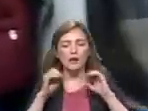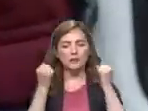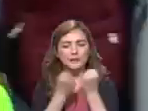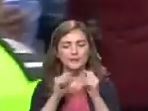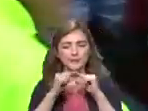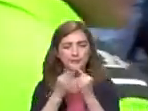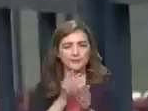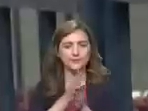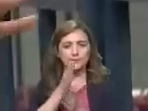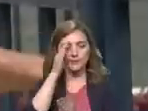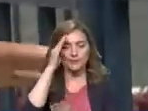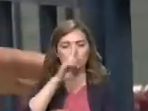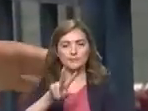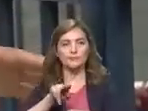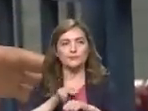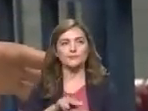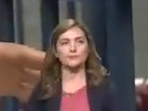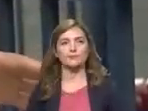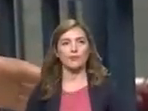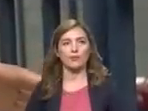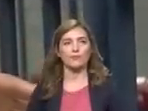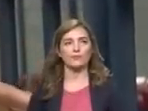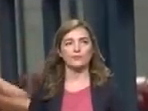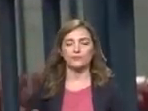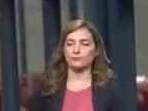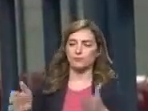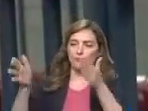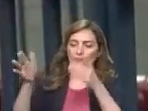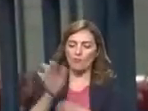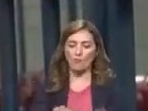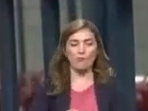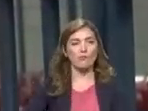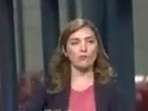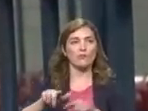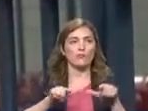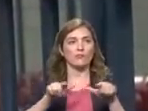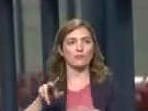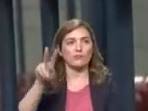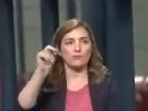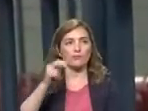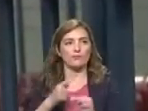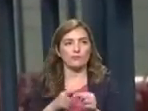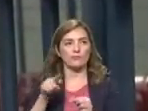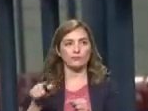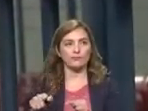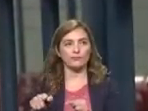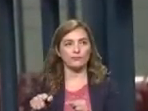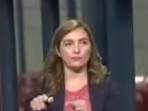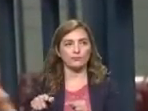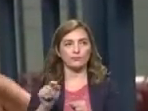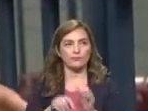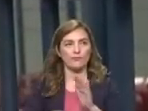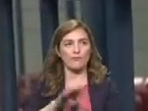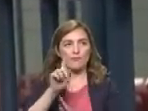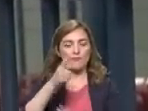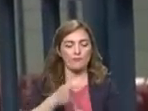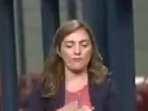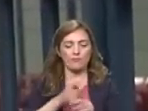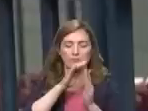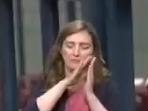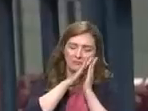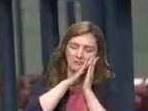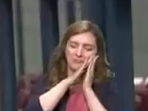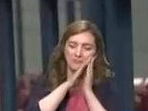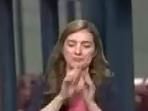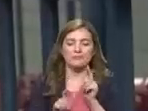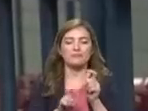Nacional. Aquí en los bajos del edificio de ACNUR, ubicado en el norte de Quito, fue donde permanecieron por más de un mes estos